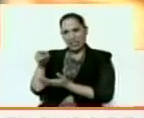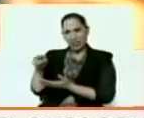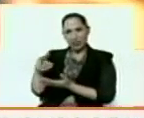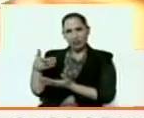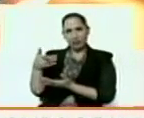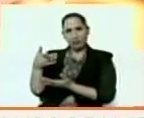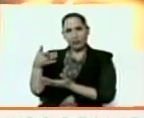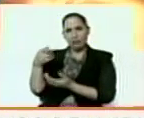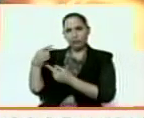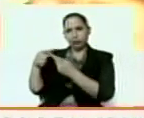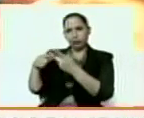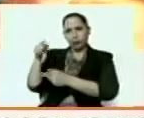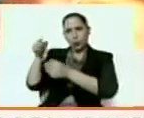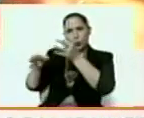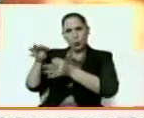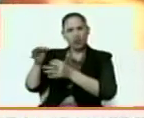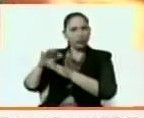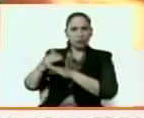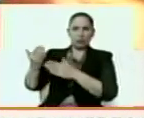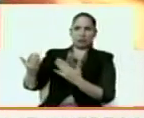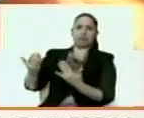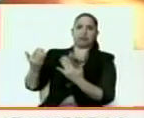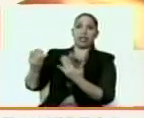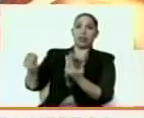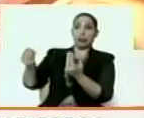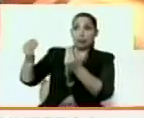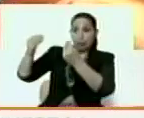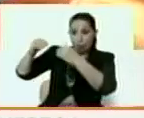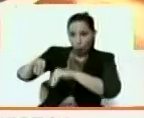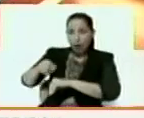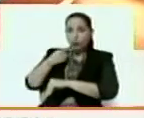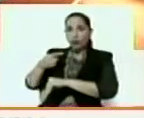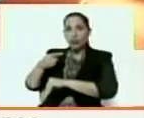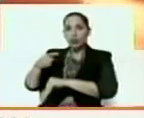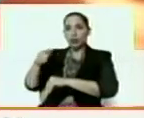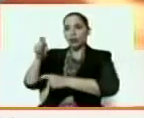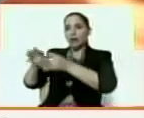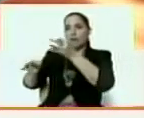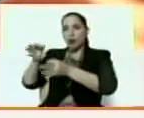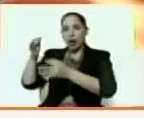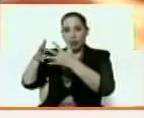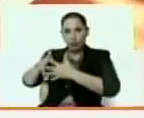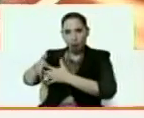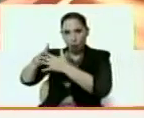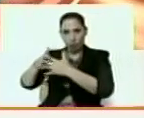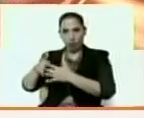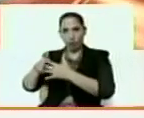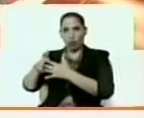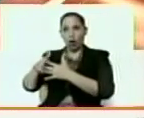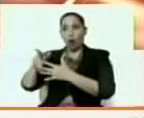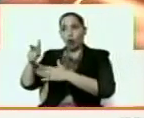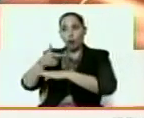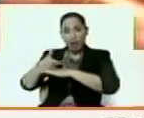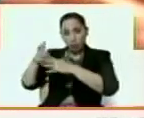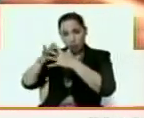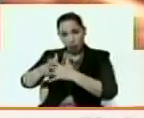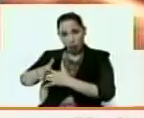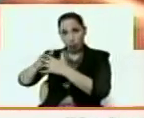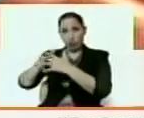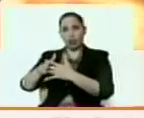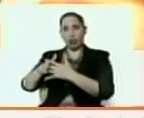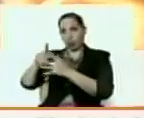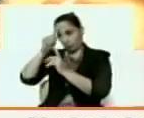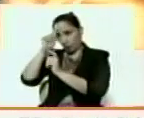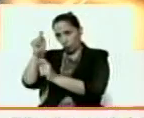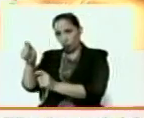en esta serie de juicios, porque de acuerdo a los tribunales de Estados Unidos, dado que el gobierno de los Estados Unidos está